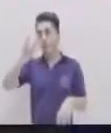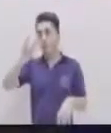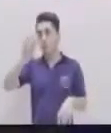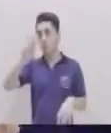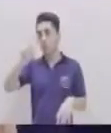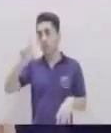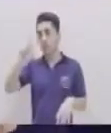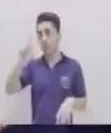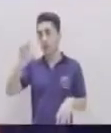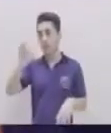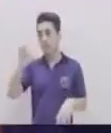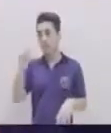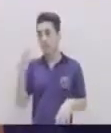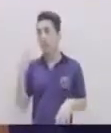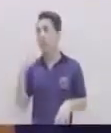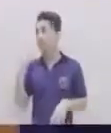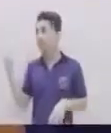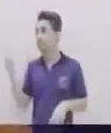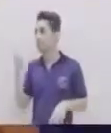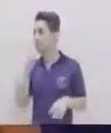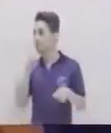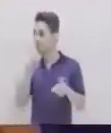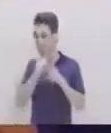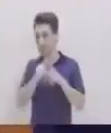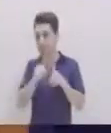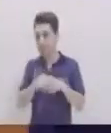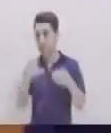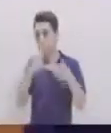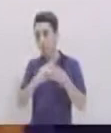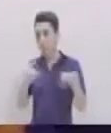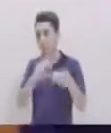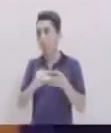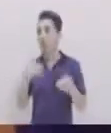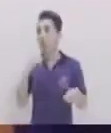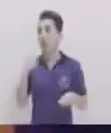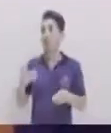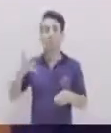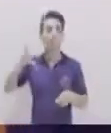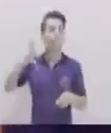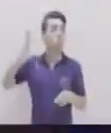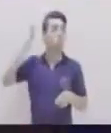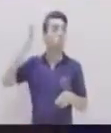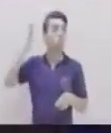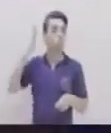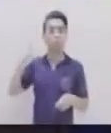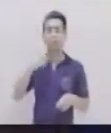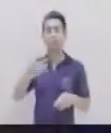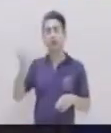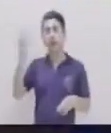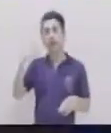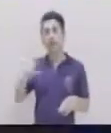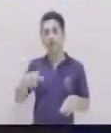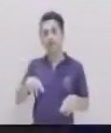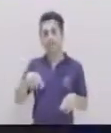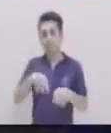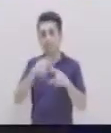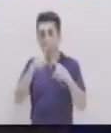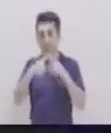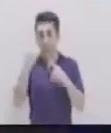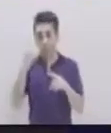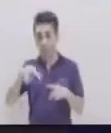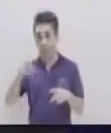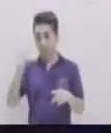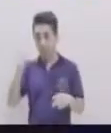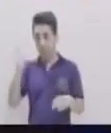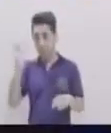recursos. También les hablé en el cuento que según nuestra cosmovisión xinca, la tierra emergió del